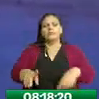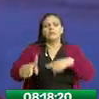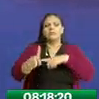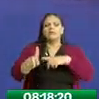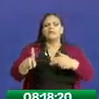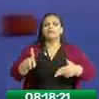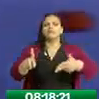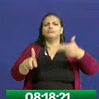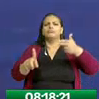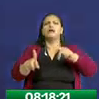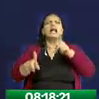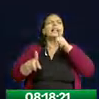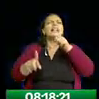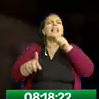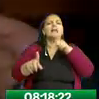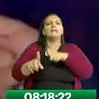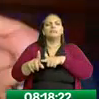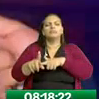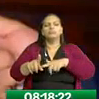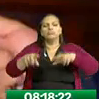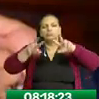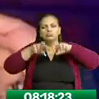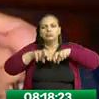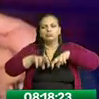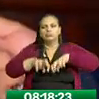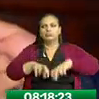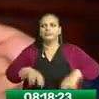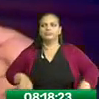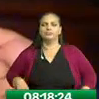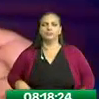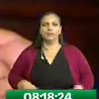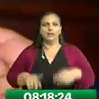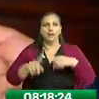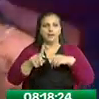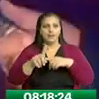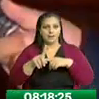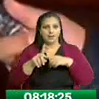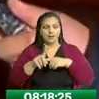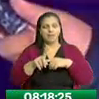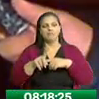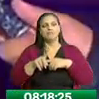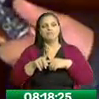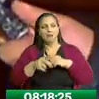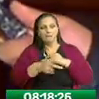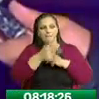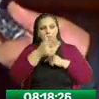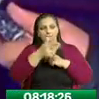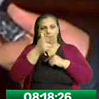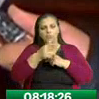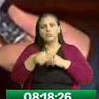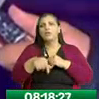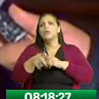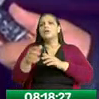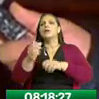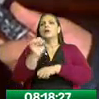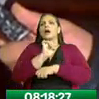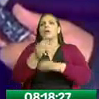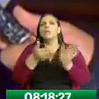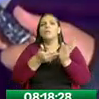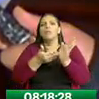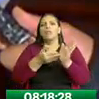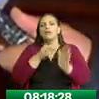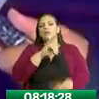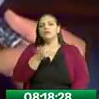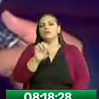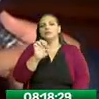asesinato que ya está identificado. Luego del hecho ha cogido un vehículo tipo Jeep, tiene 3 detenciones. Una en el